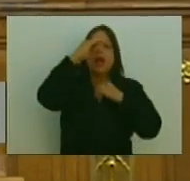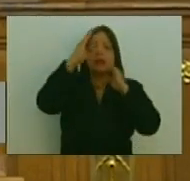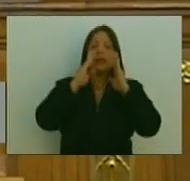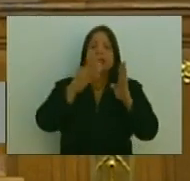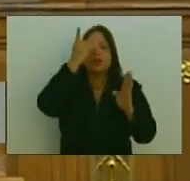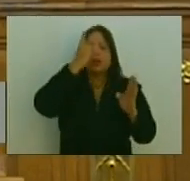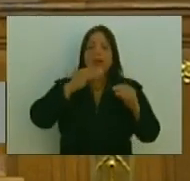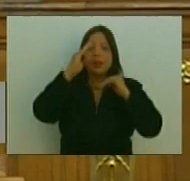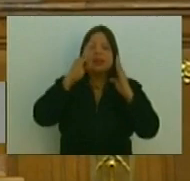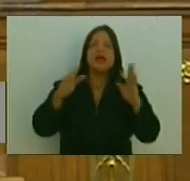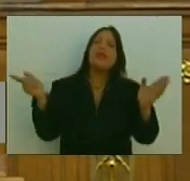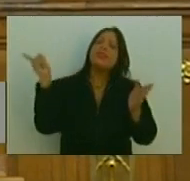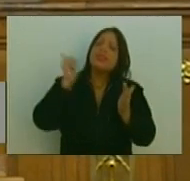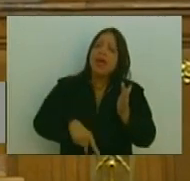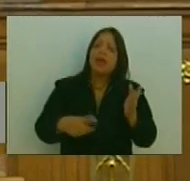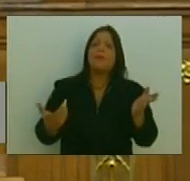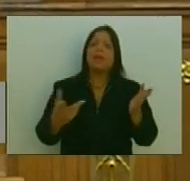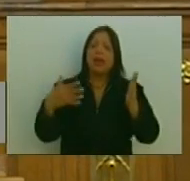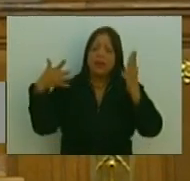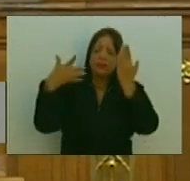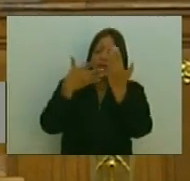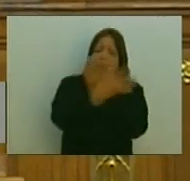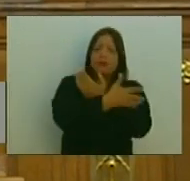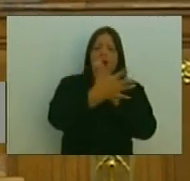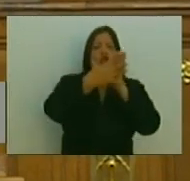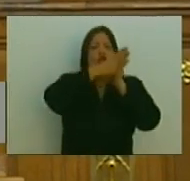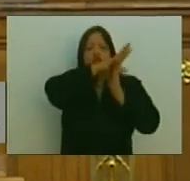con discapacidad tiene que ser una política